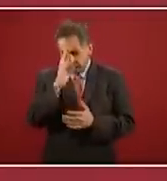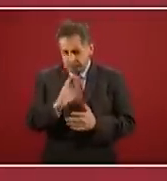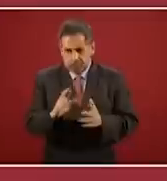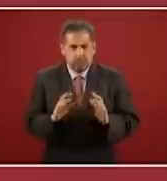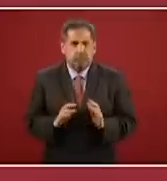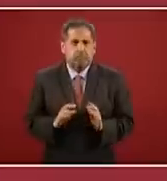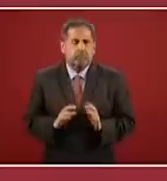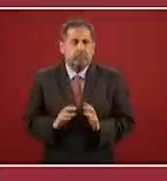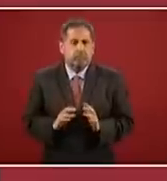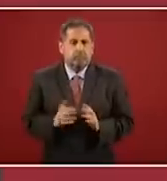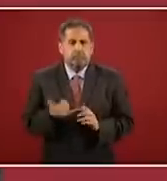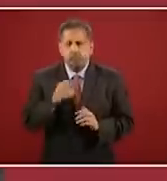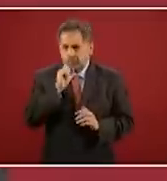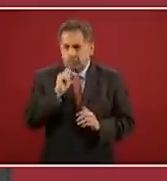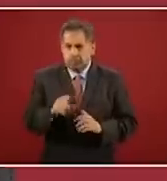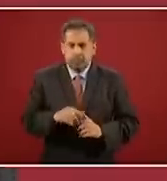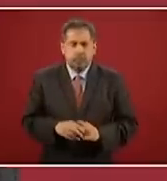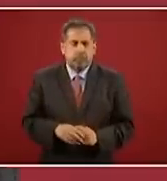y